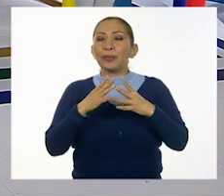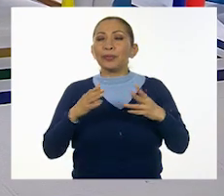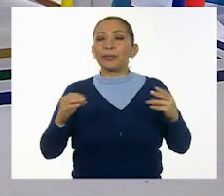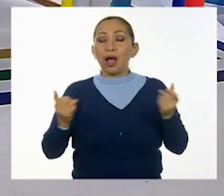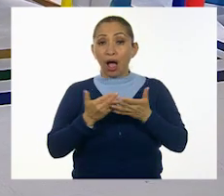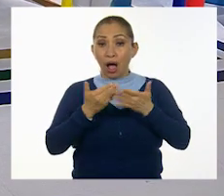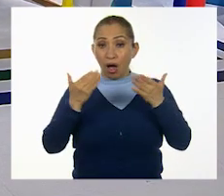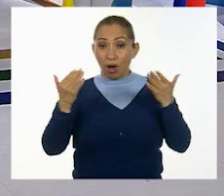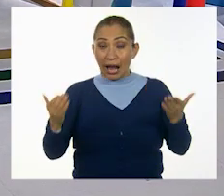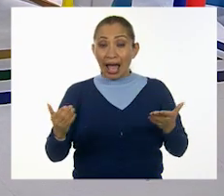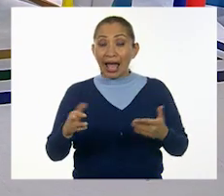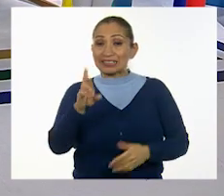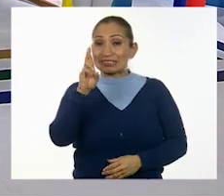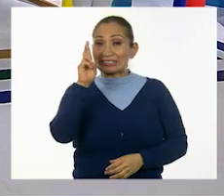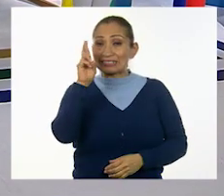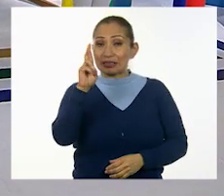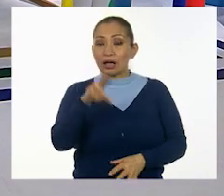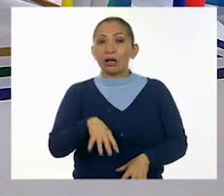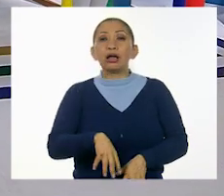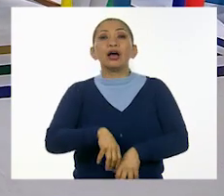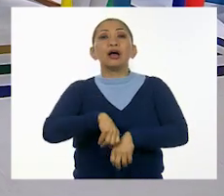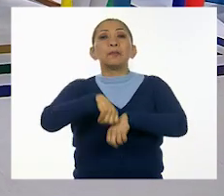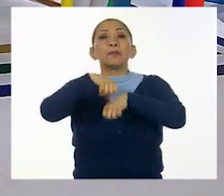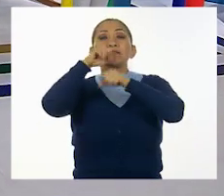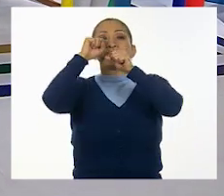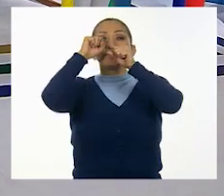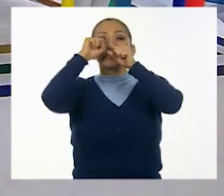Ahora lo vamos a hacer con una R. Inhalamos.